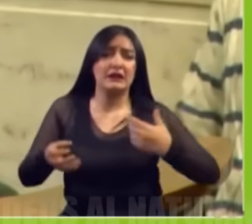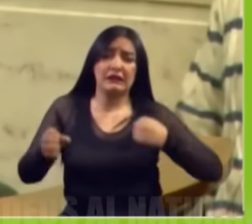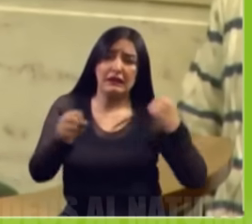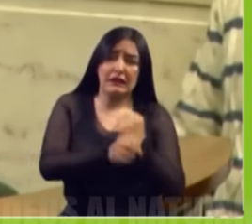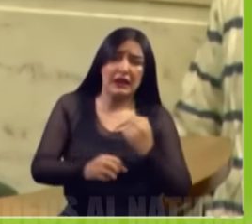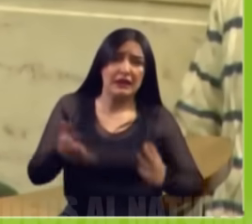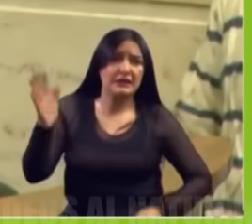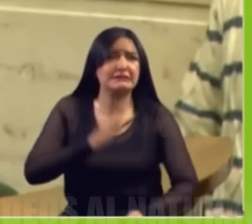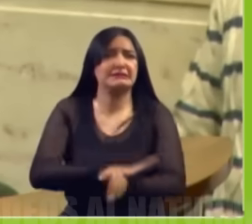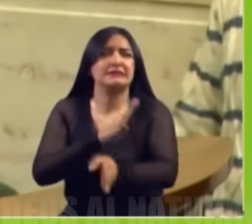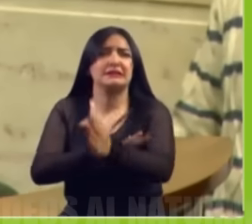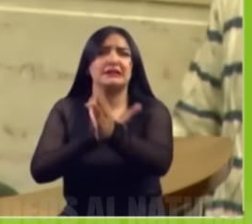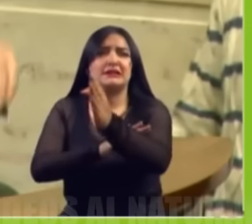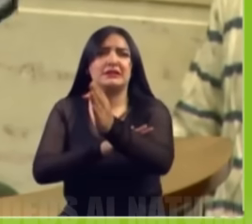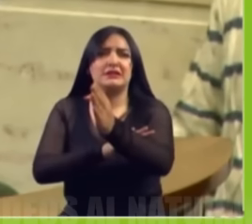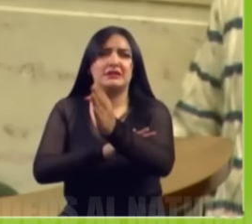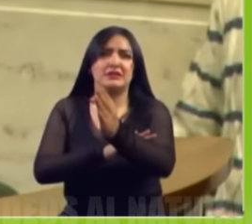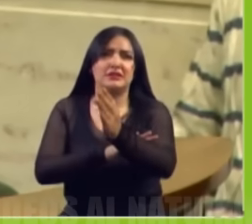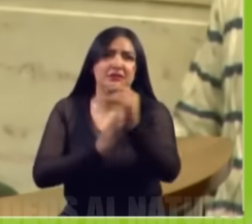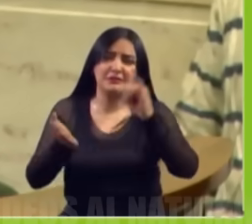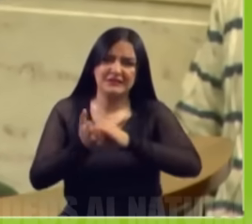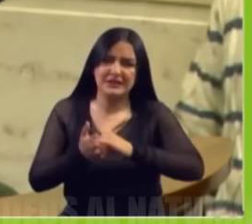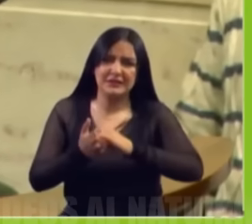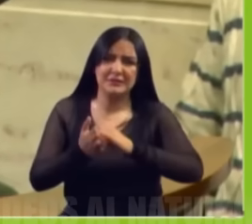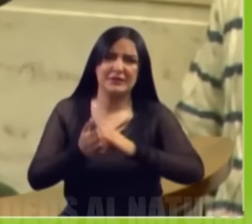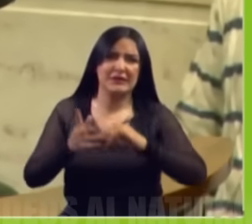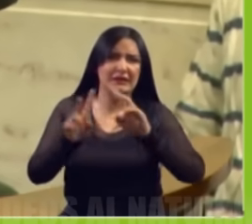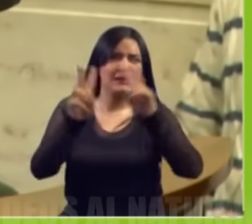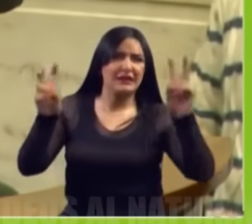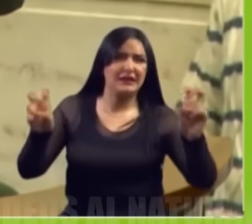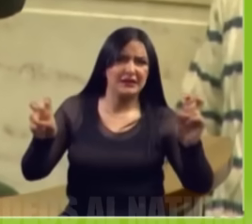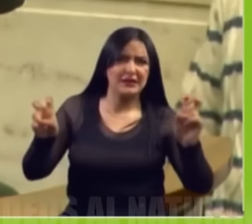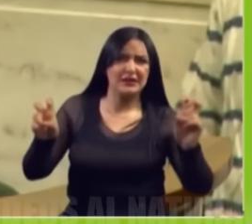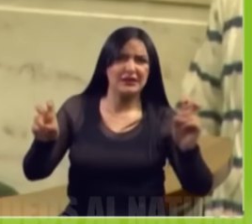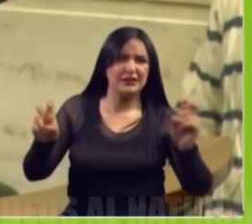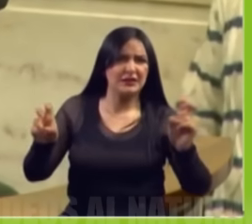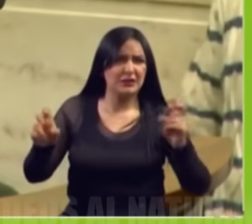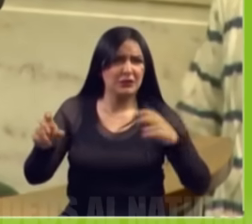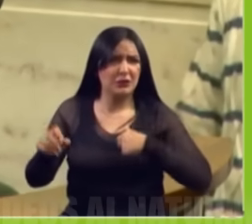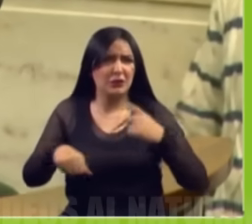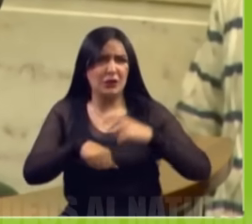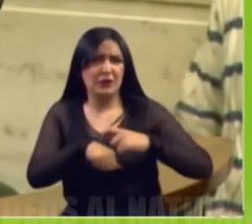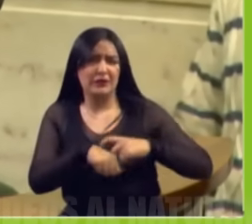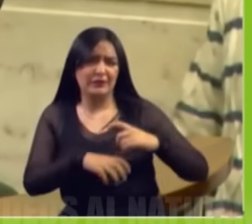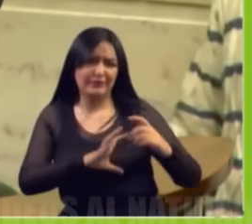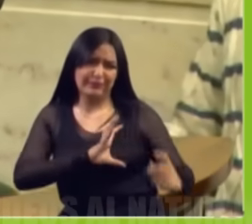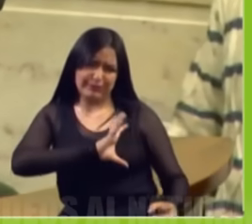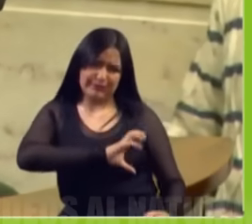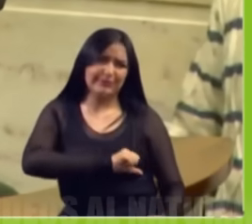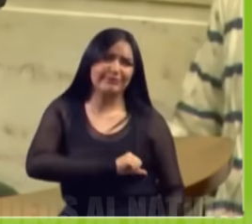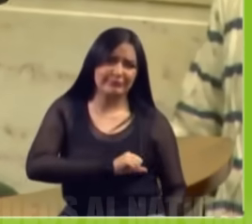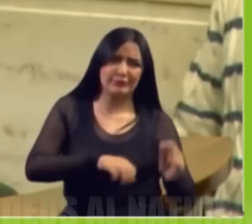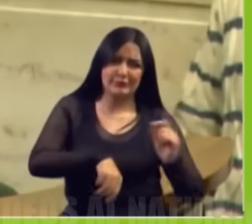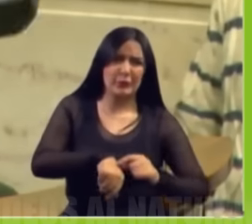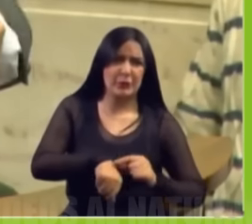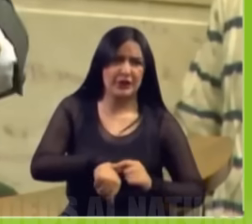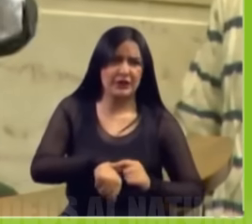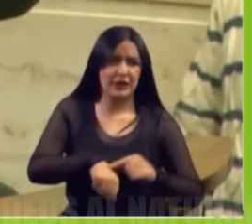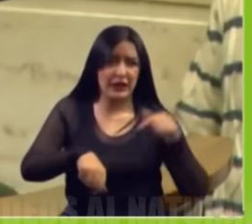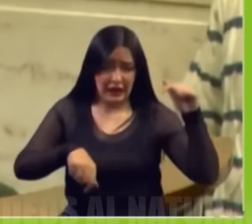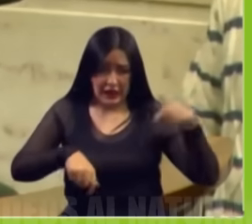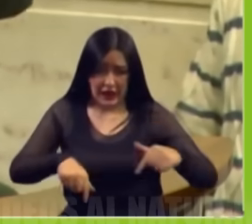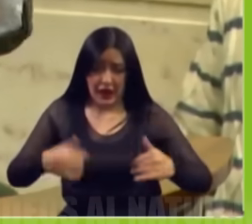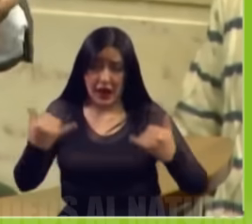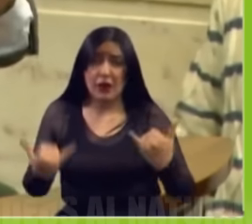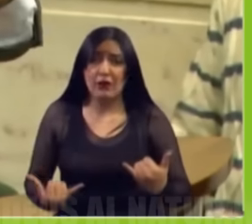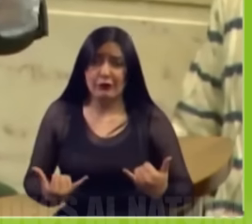trascendencia que la interpretación de un momento desafortunado. Aquí